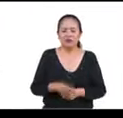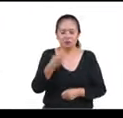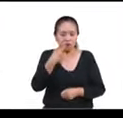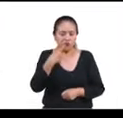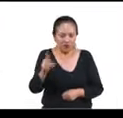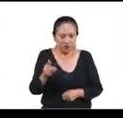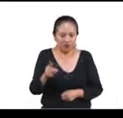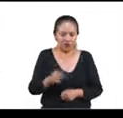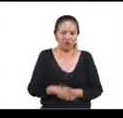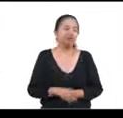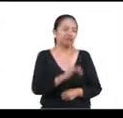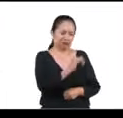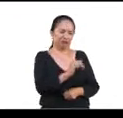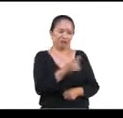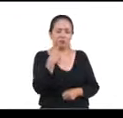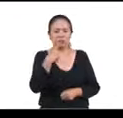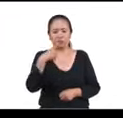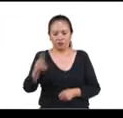denuncian?